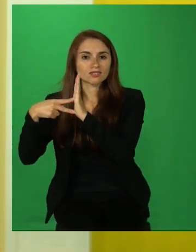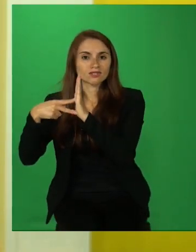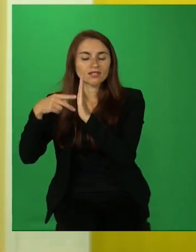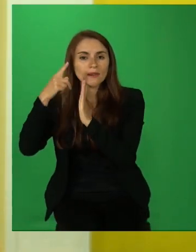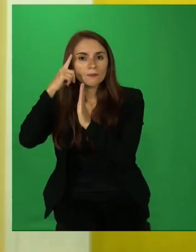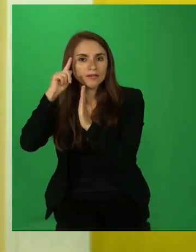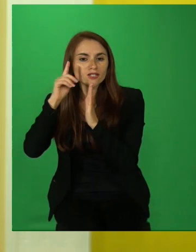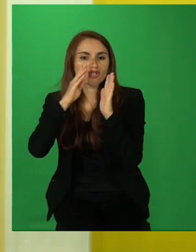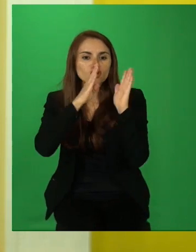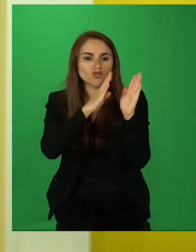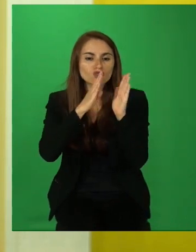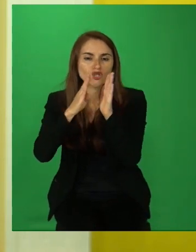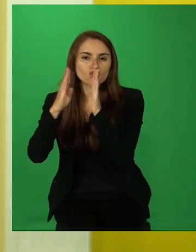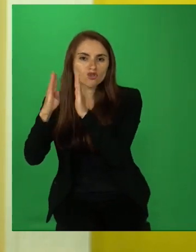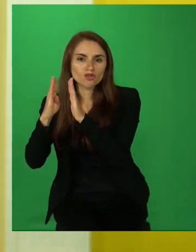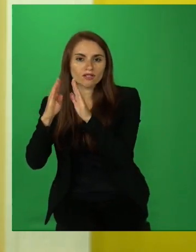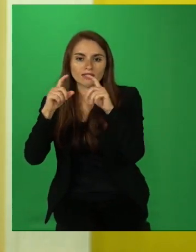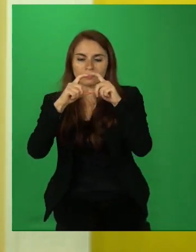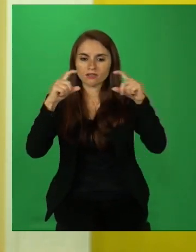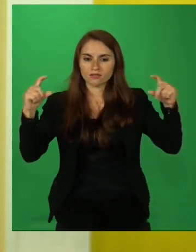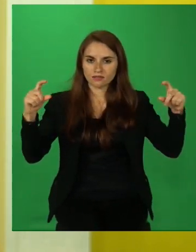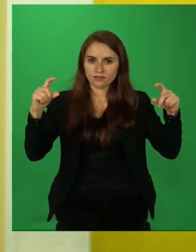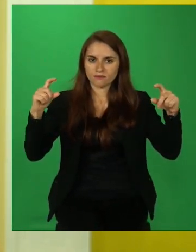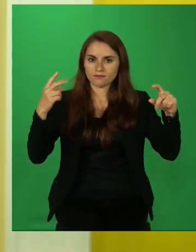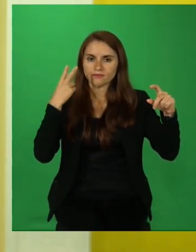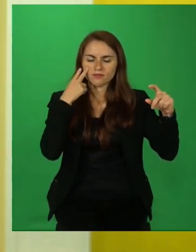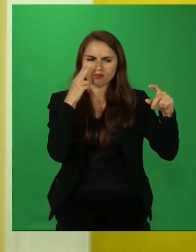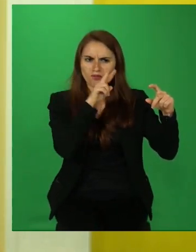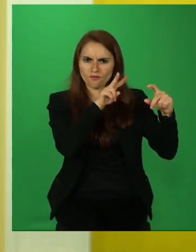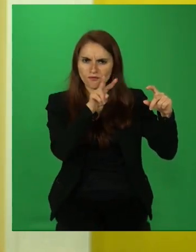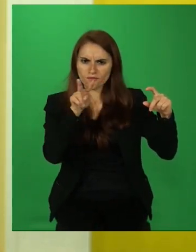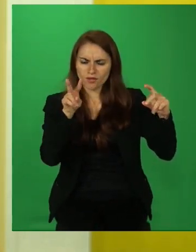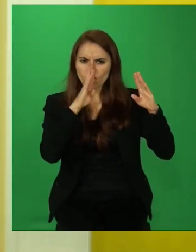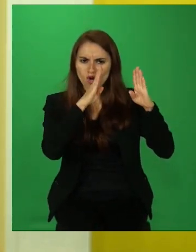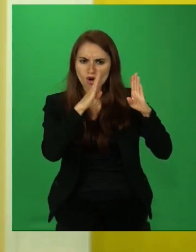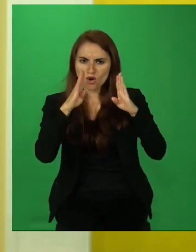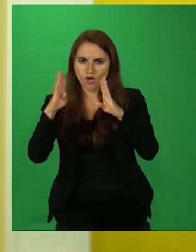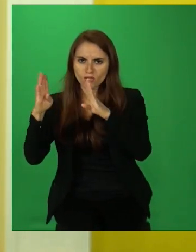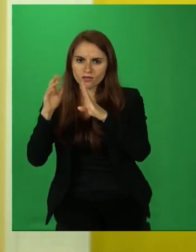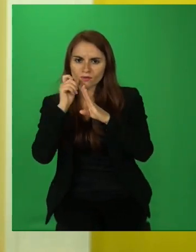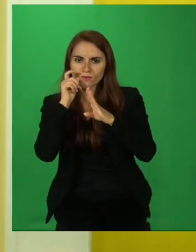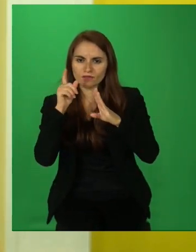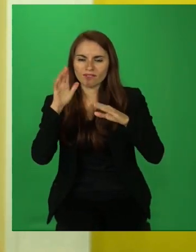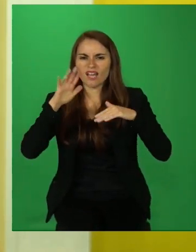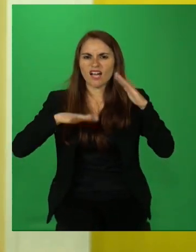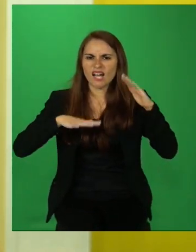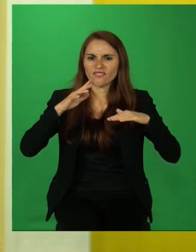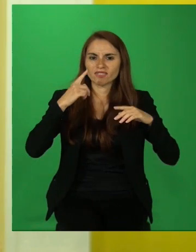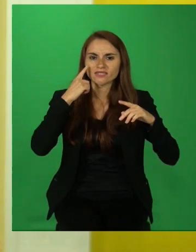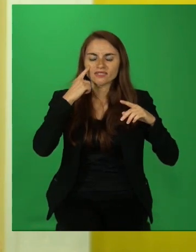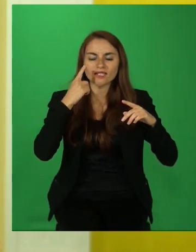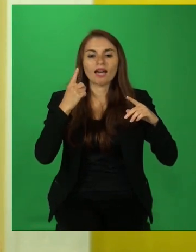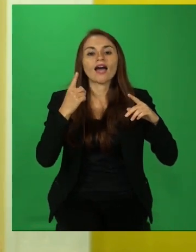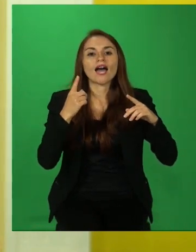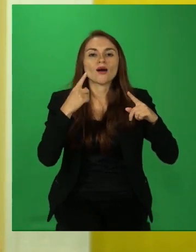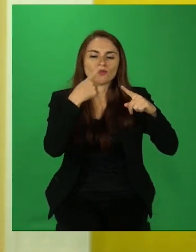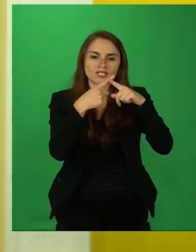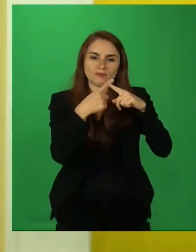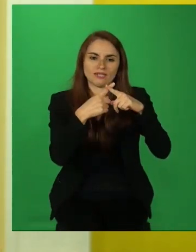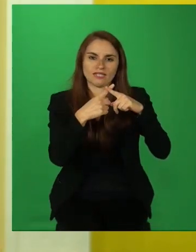orden en que aparecen por lo tanto no cometas un error frecuente de que porque uno dice